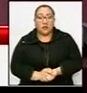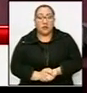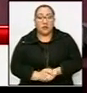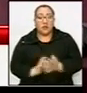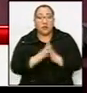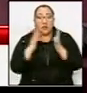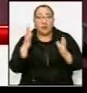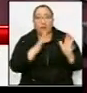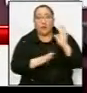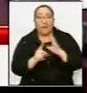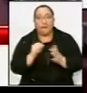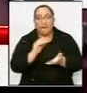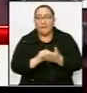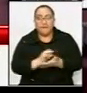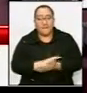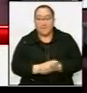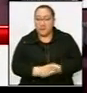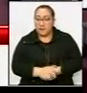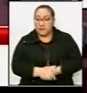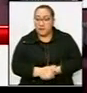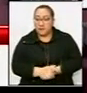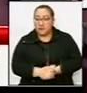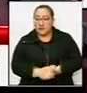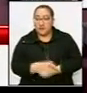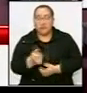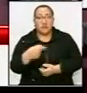No hay para Guarmaca.